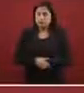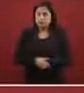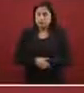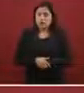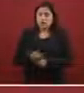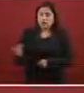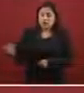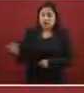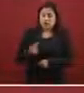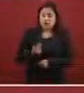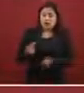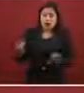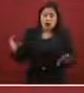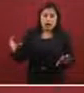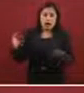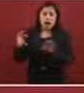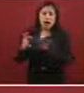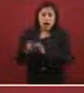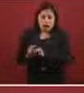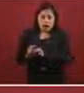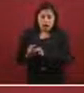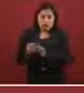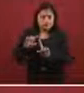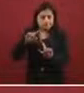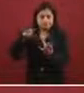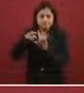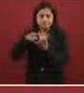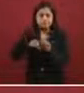eso, en garantizar